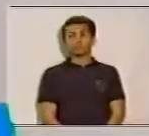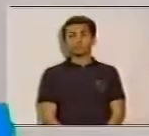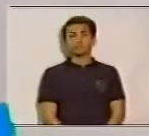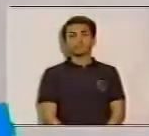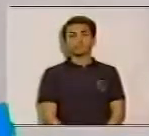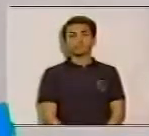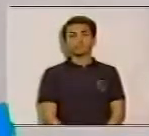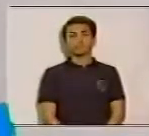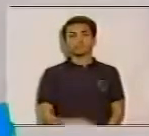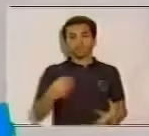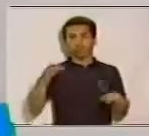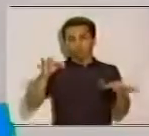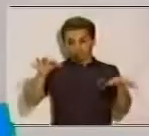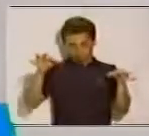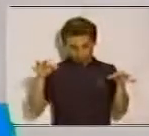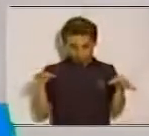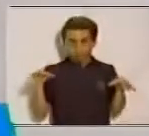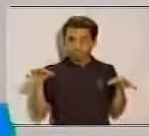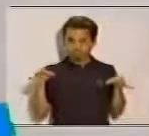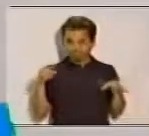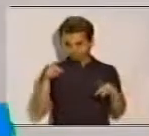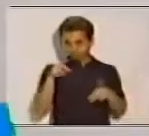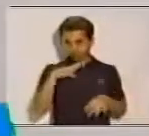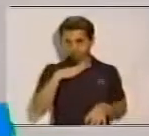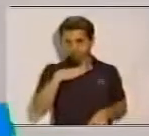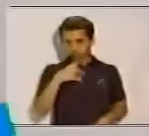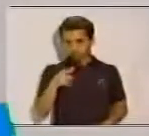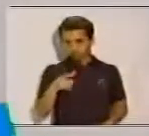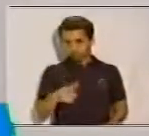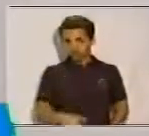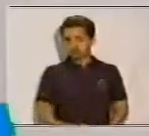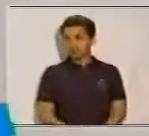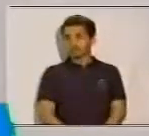Tomamos una hoja, la hoja que ustedes ya tienen, ¿sí?